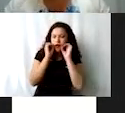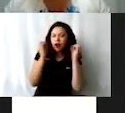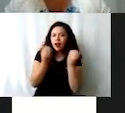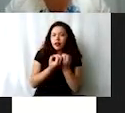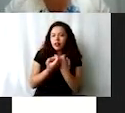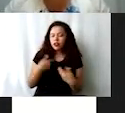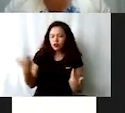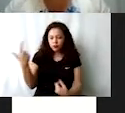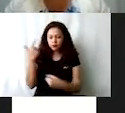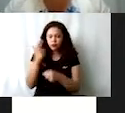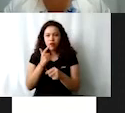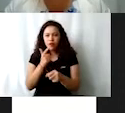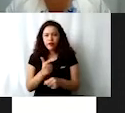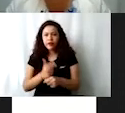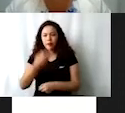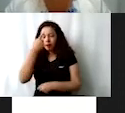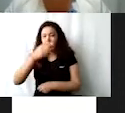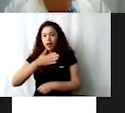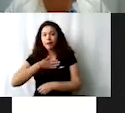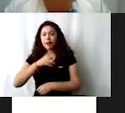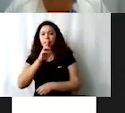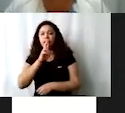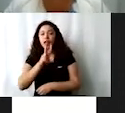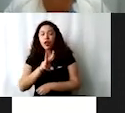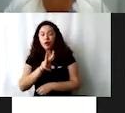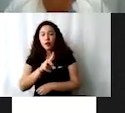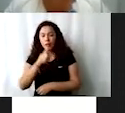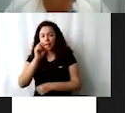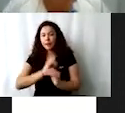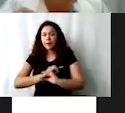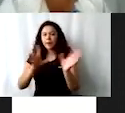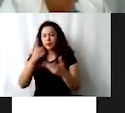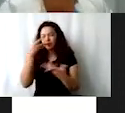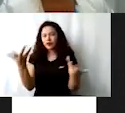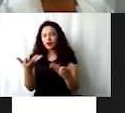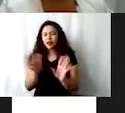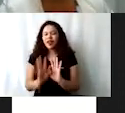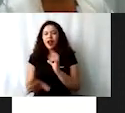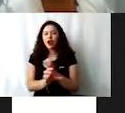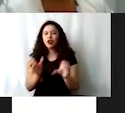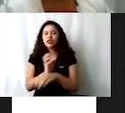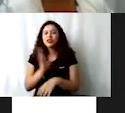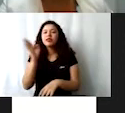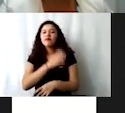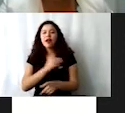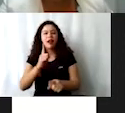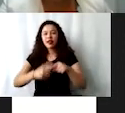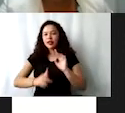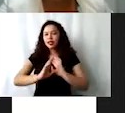yo pudiera mejorar y, por supuesto, de empezar a dejar de hacer, ¿verdad? Vamos a ver